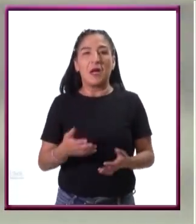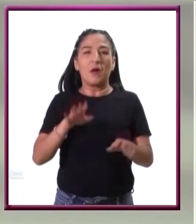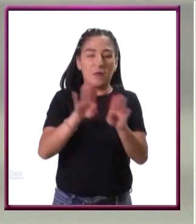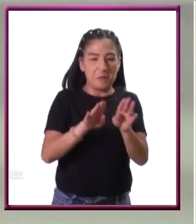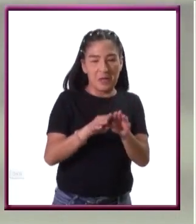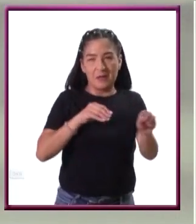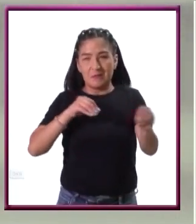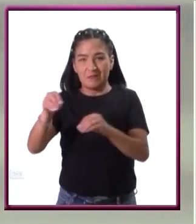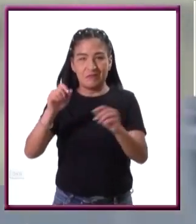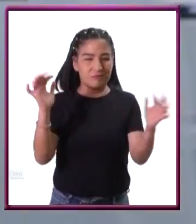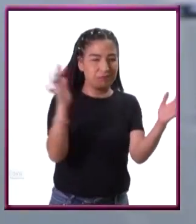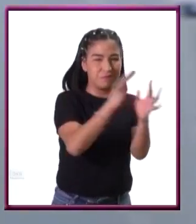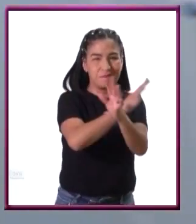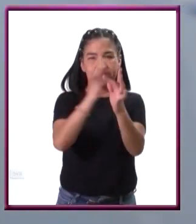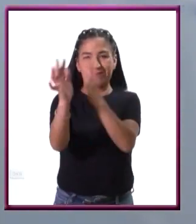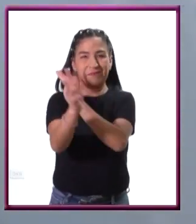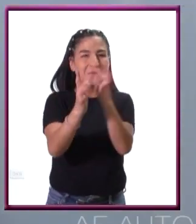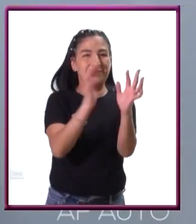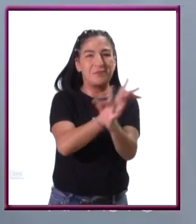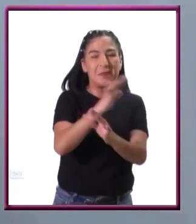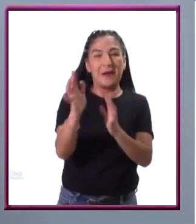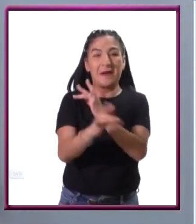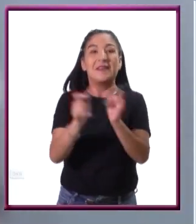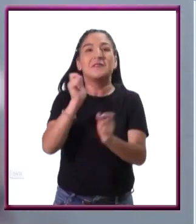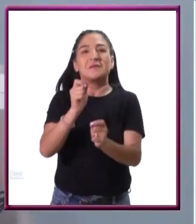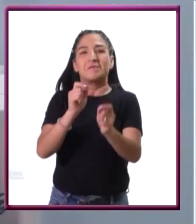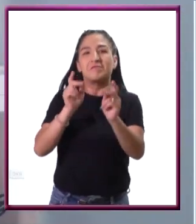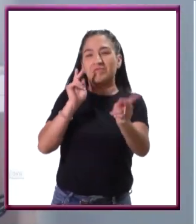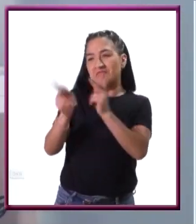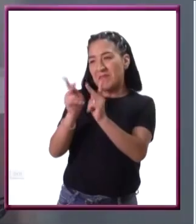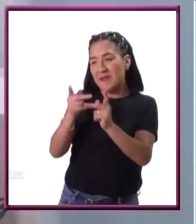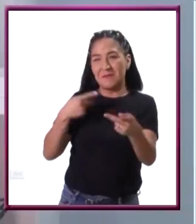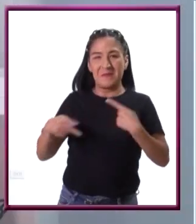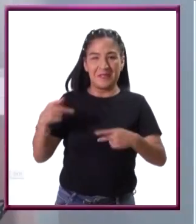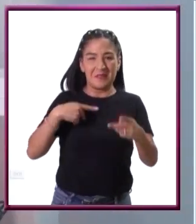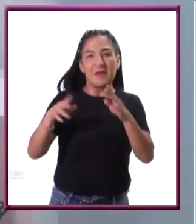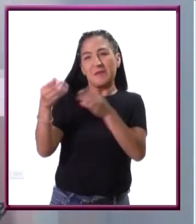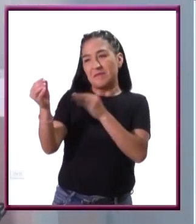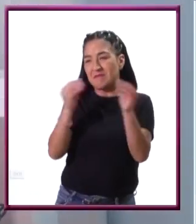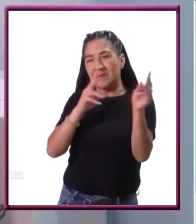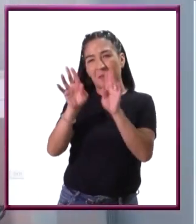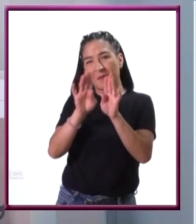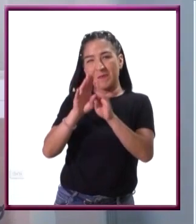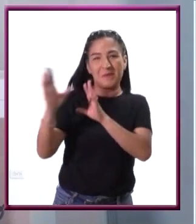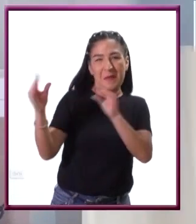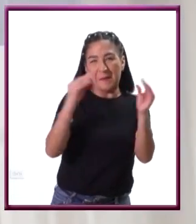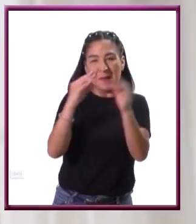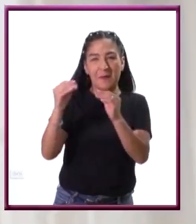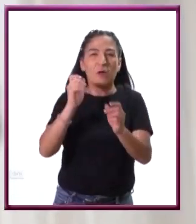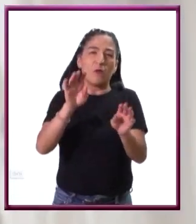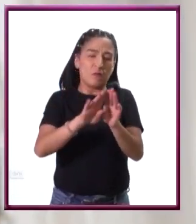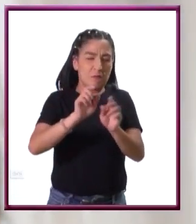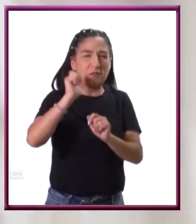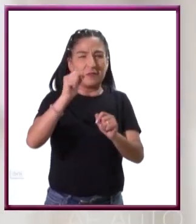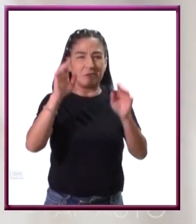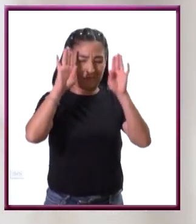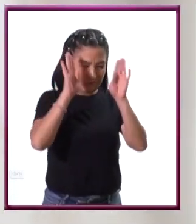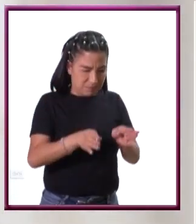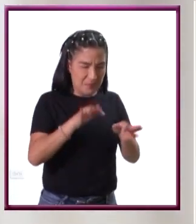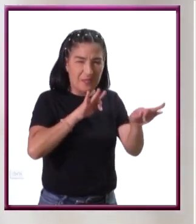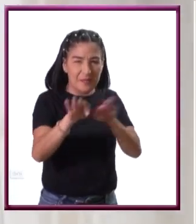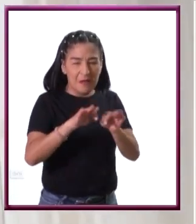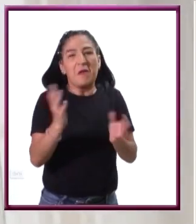otro, están platicando con alguien más, se concentran en silencio o usan sus herramientas de trabajo.